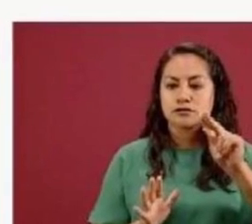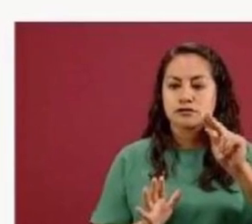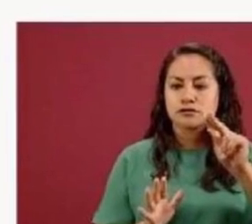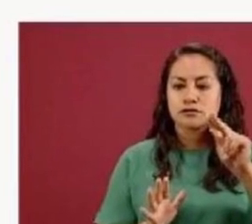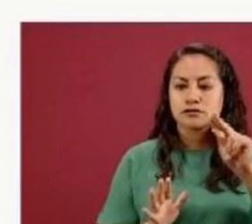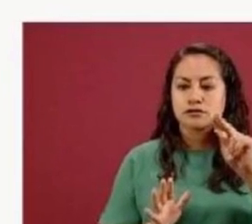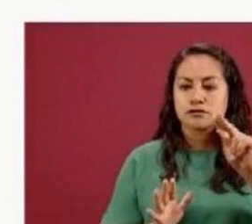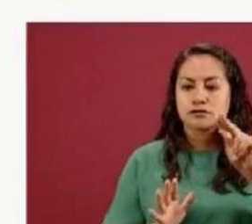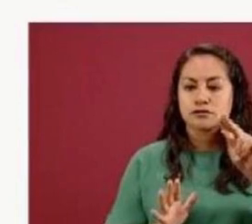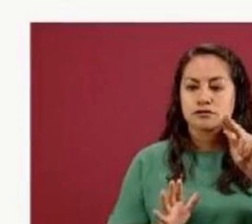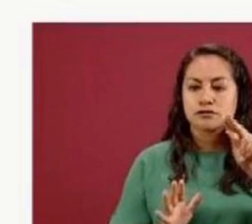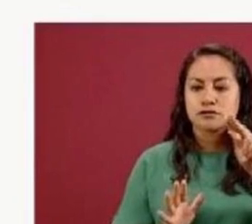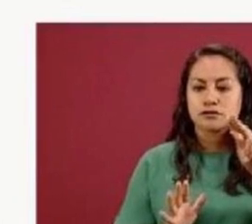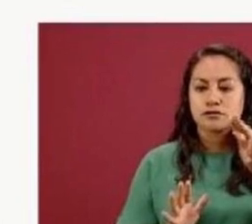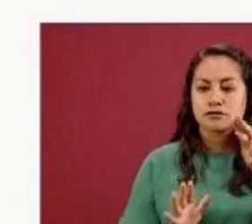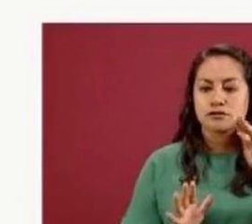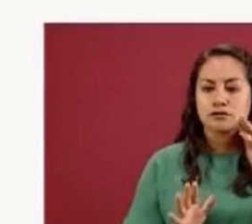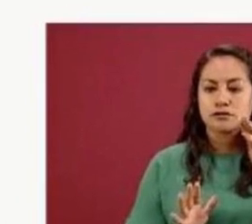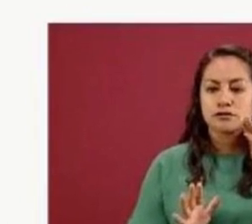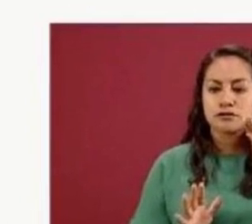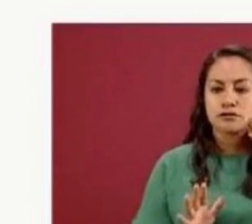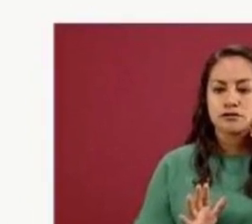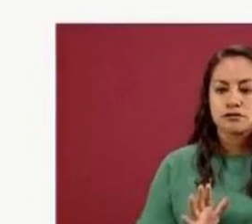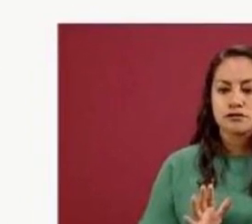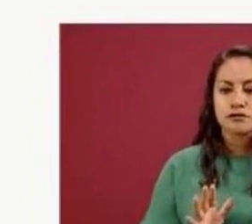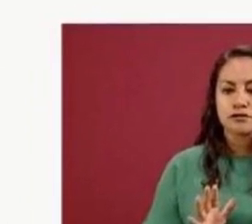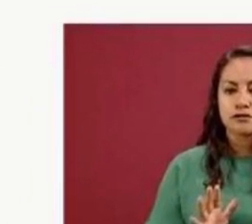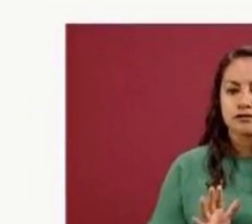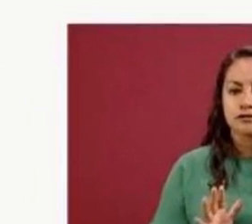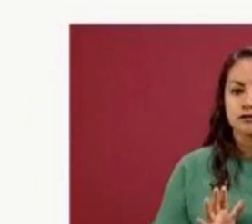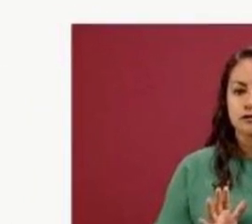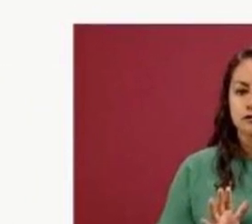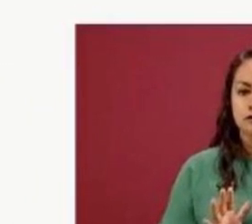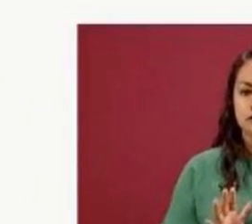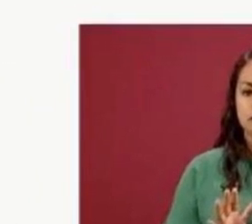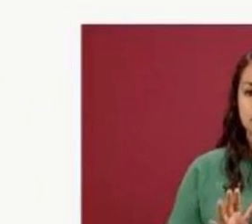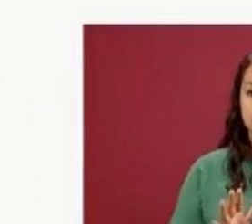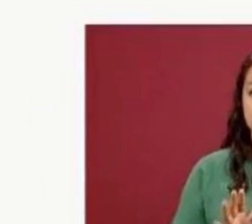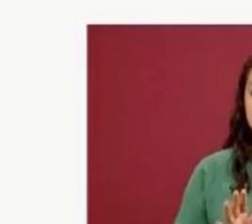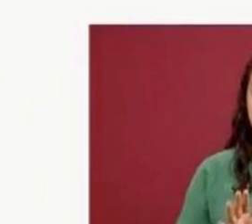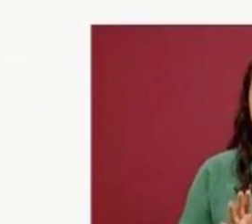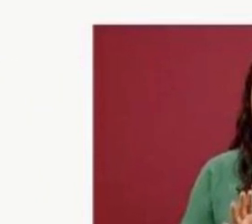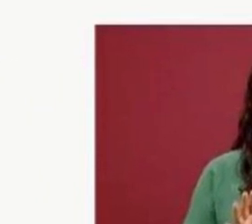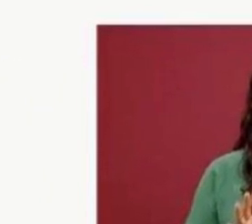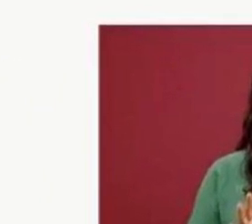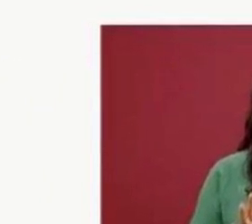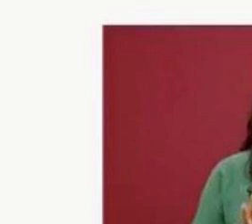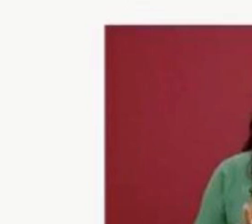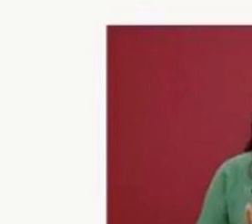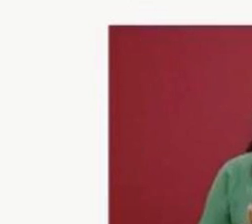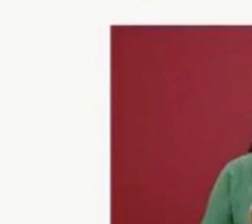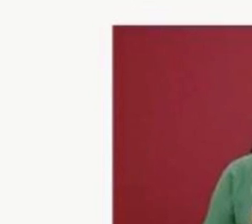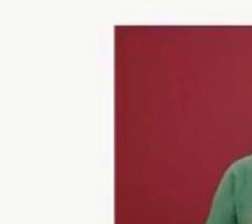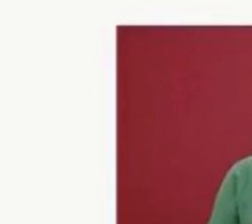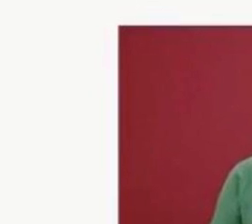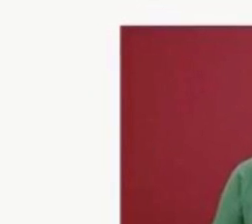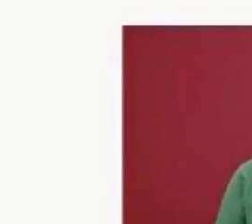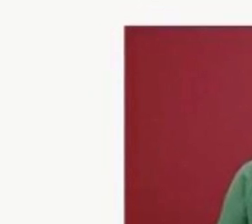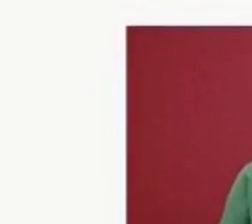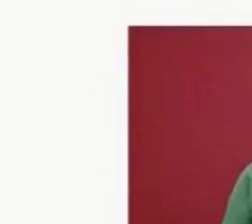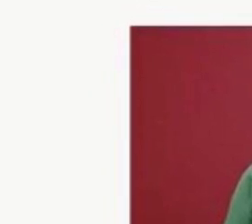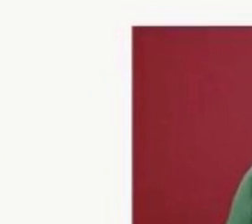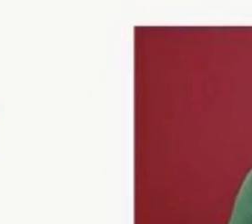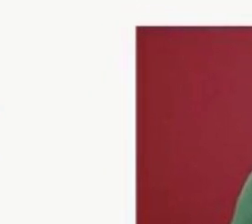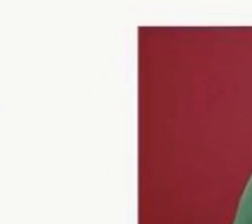México alcanzó este viernes 12.872 casos confirmados de COVID-19 y 1.221 fallecimientos, señaló